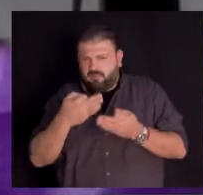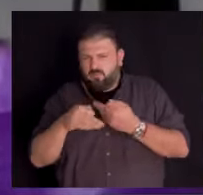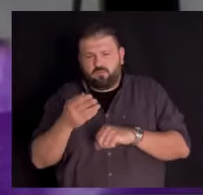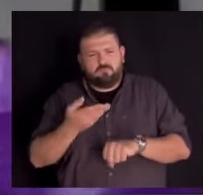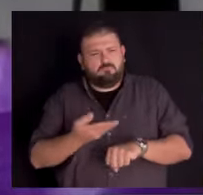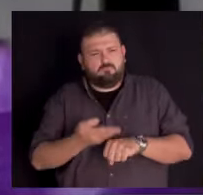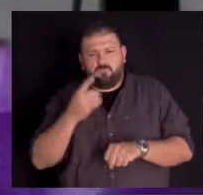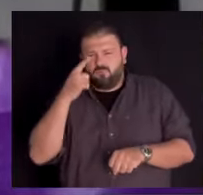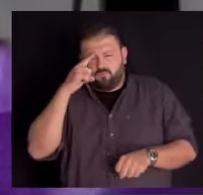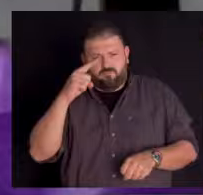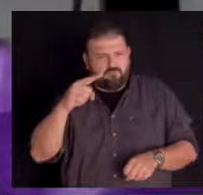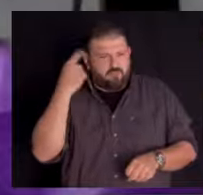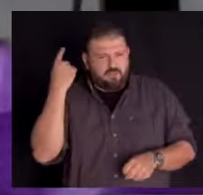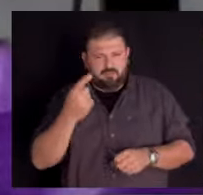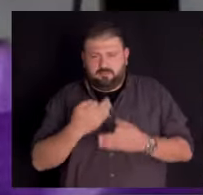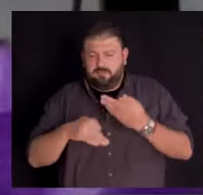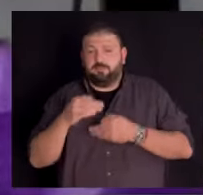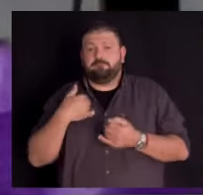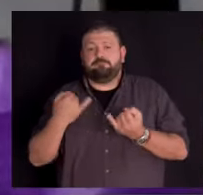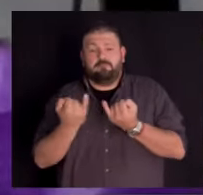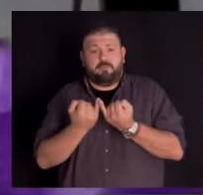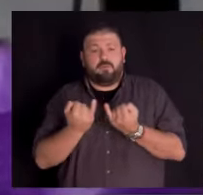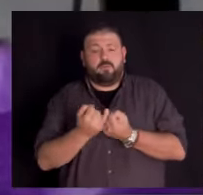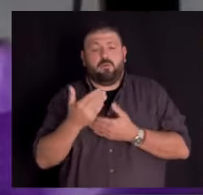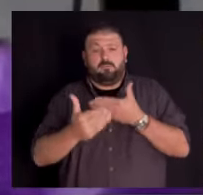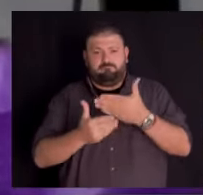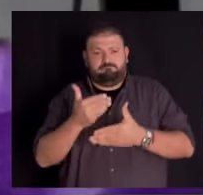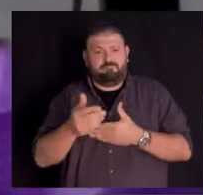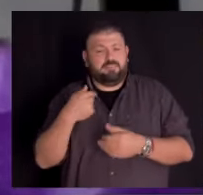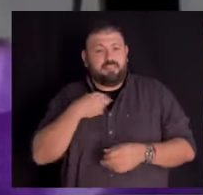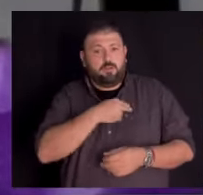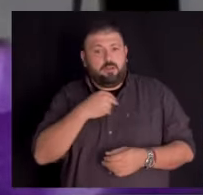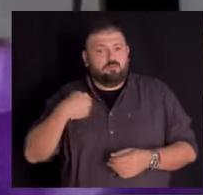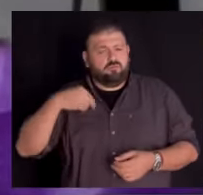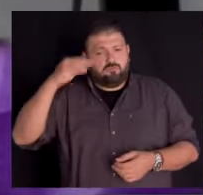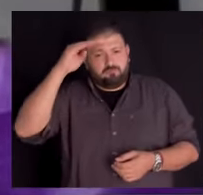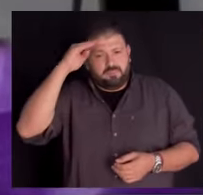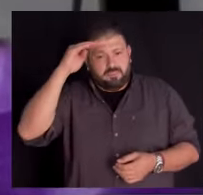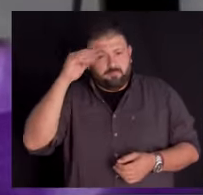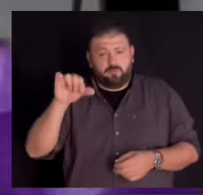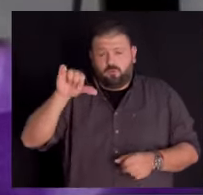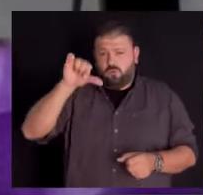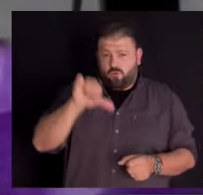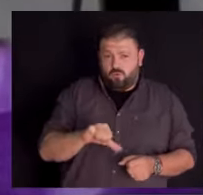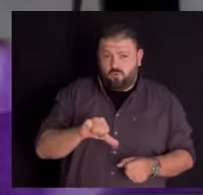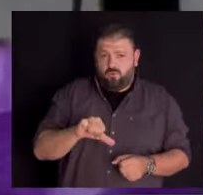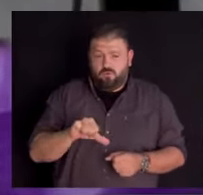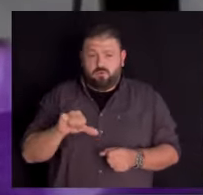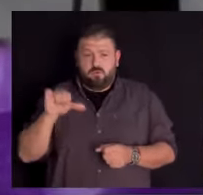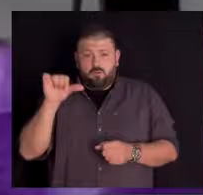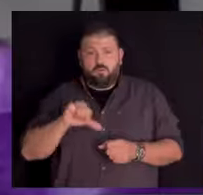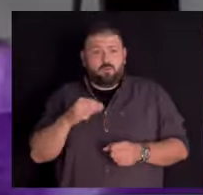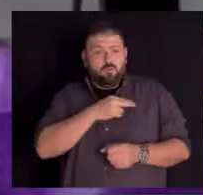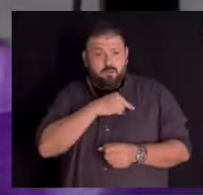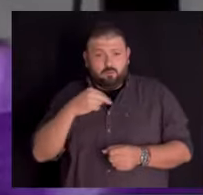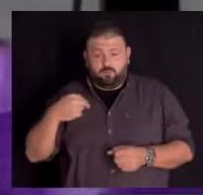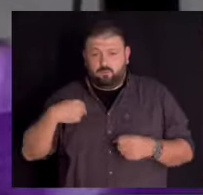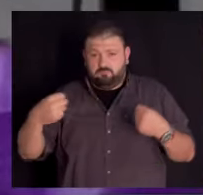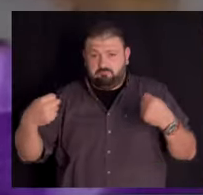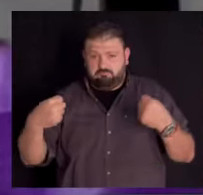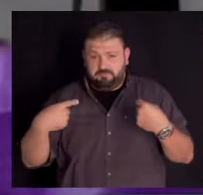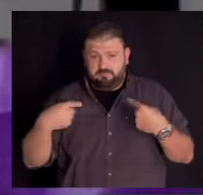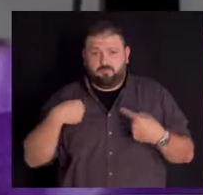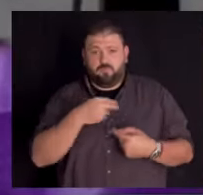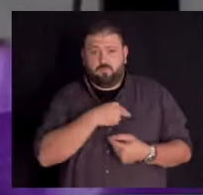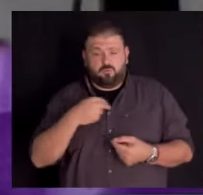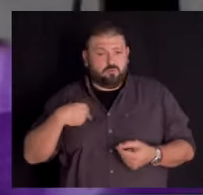tienen una relación más estrecha de lo que pensábamos, o inclusive de lo que nosotros mismos en